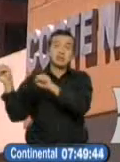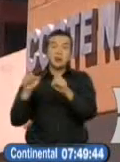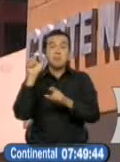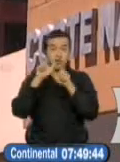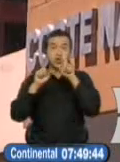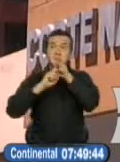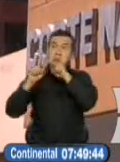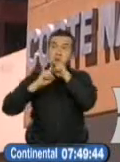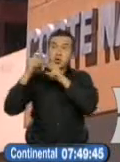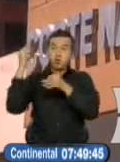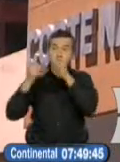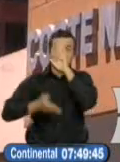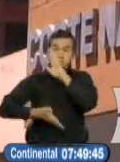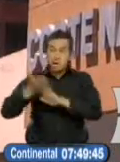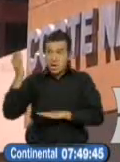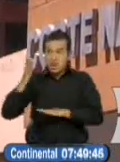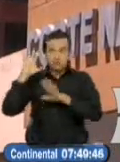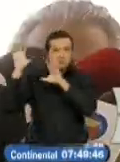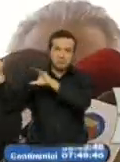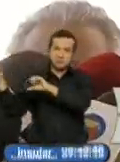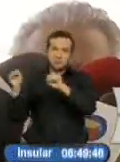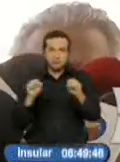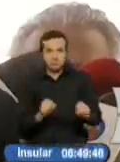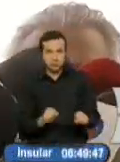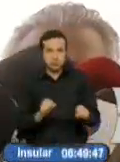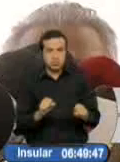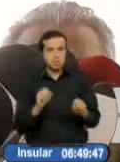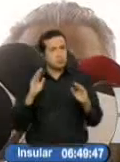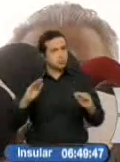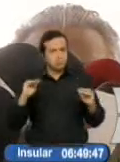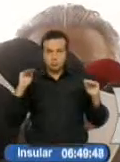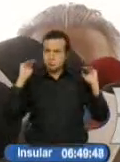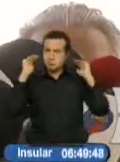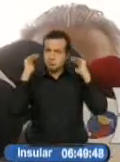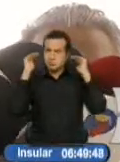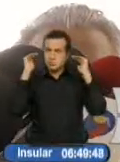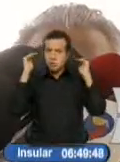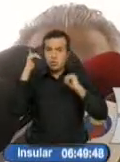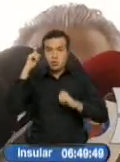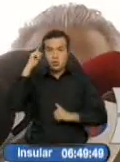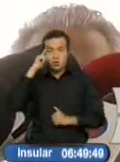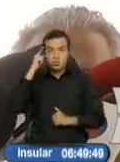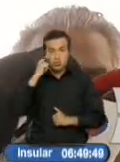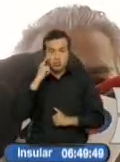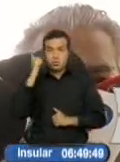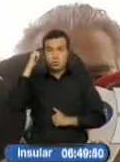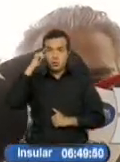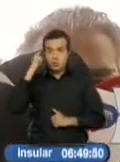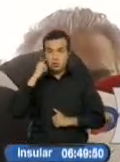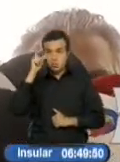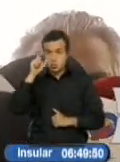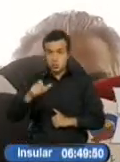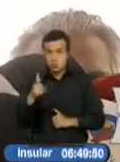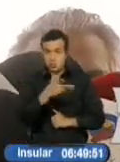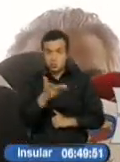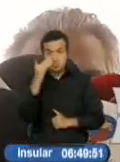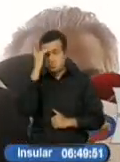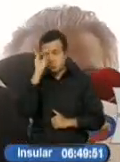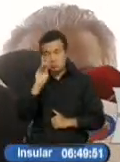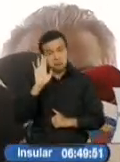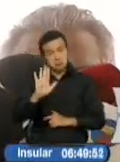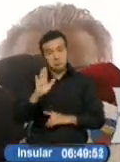prófugos requeridos por la justicia ecuatoriana. Es que es un acto soberano y el Estado receptor del delincuente puede decidir lo que